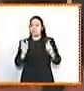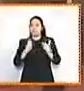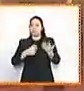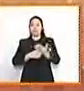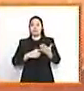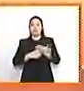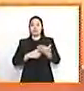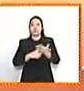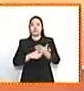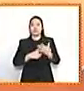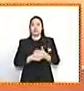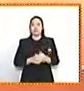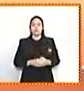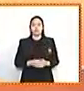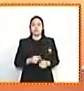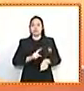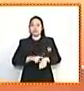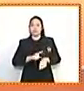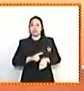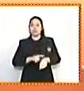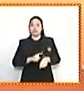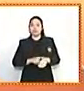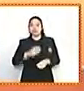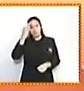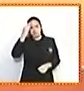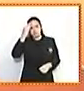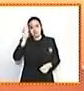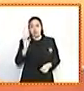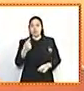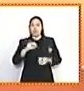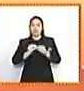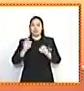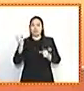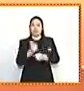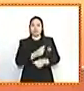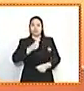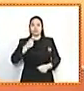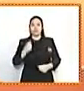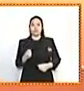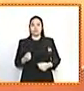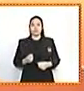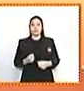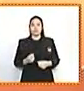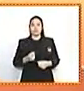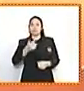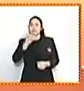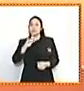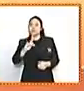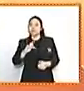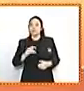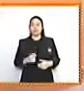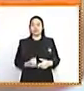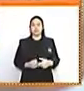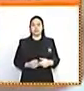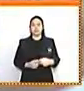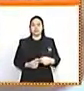preparando el boleto, porque en estos momentos vamos a conocer el primer número seleccionado. Así que les deseo mucha